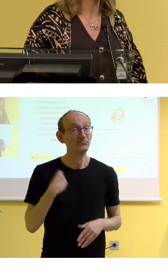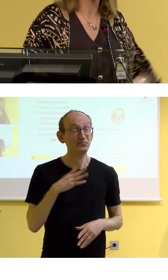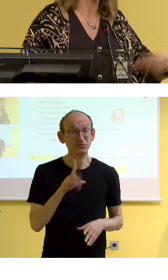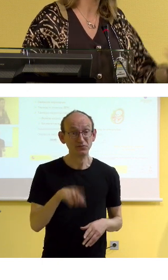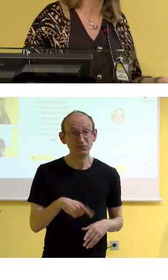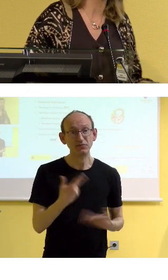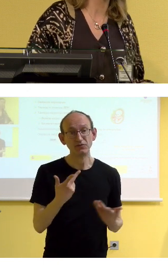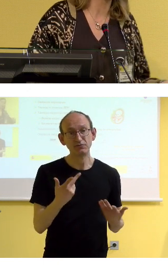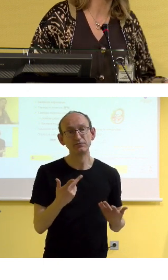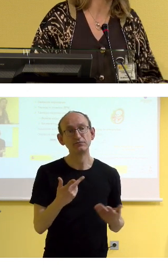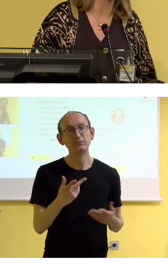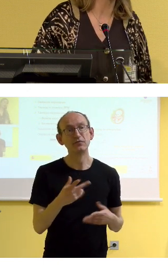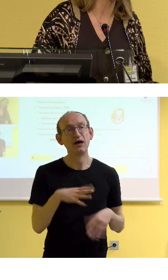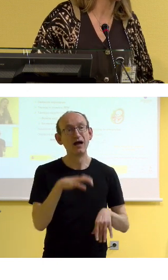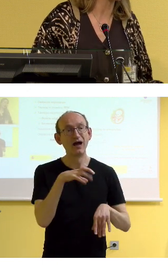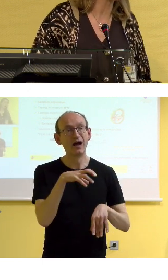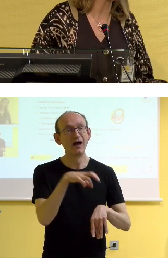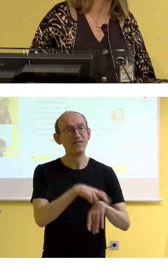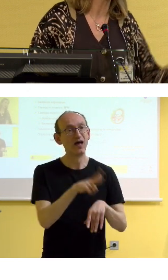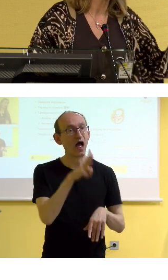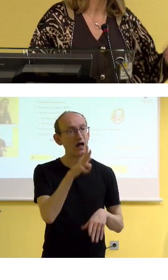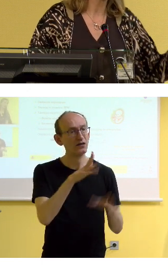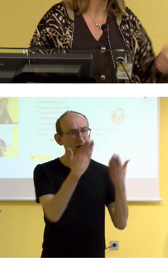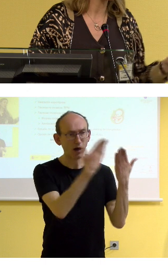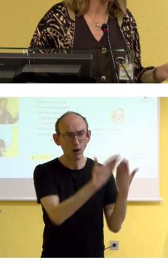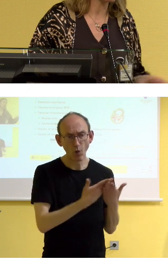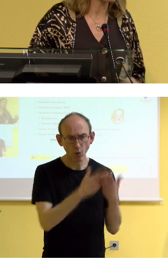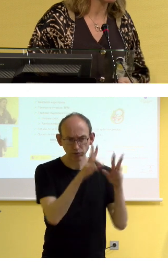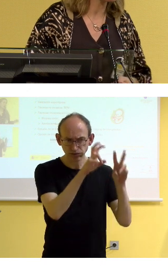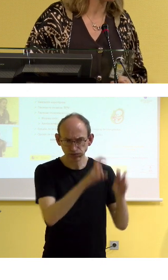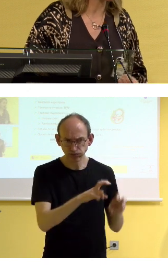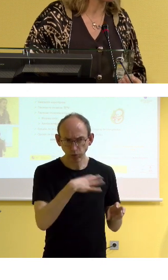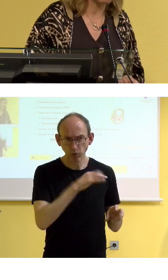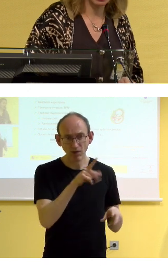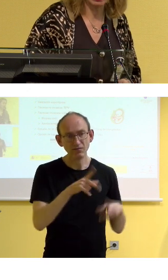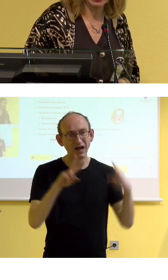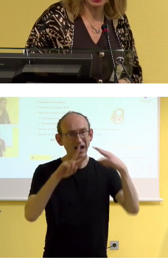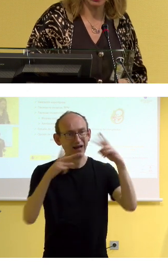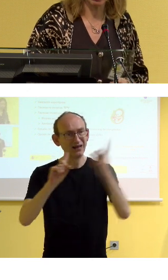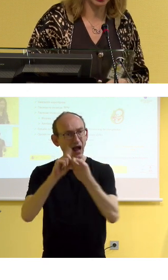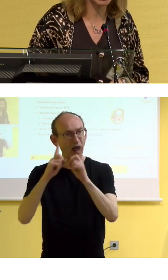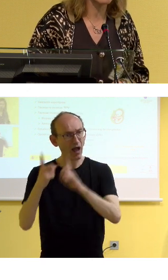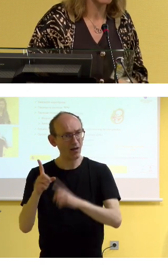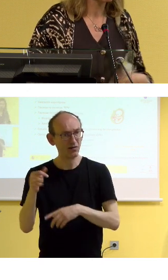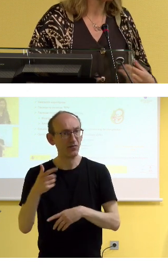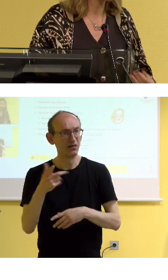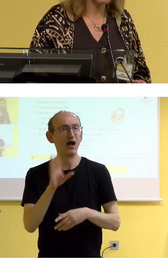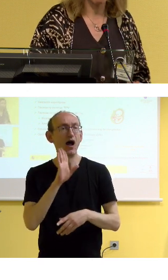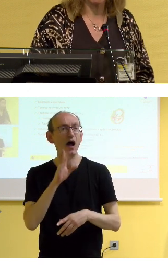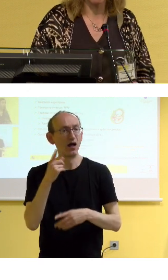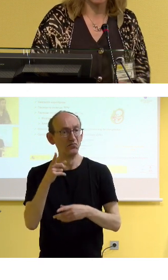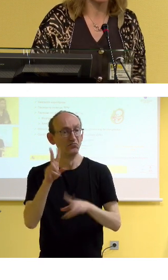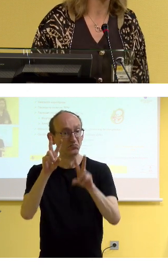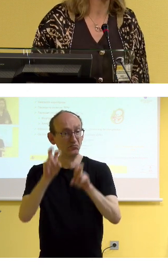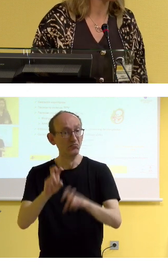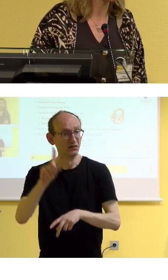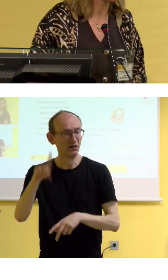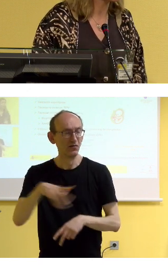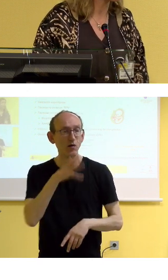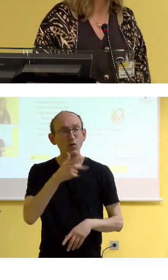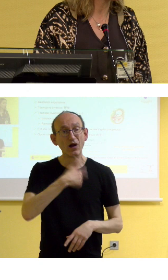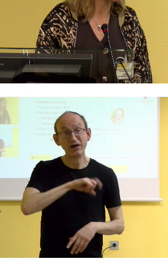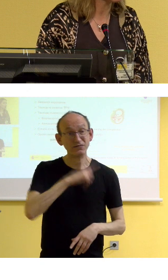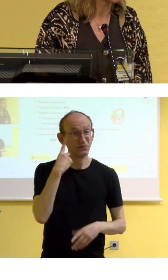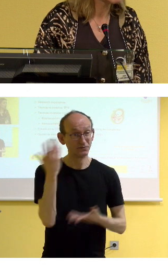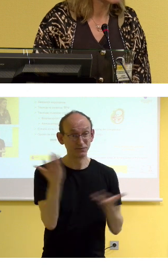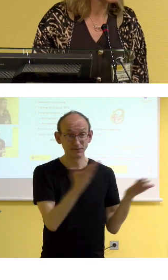el estudio no solo de la enfermedad de la corea de Huntington, sino de esas alteraciones cromosómicas, de las aneuploidías. ¿Por qué? Pues porque en España, como veis